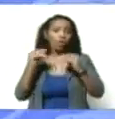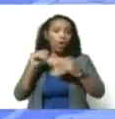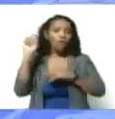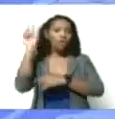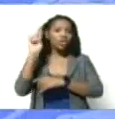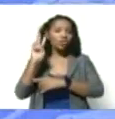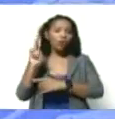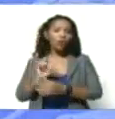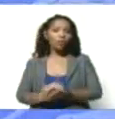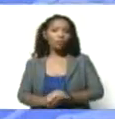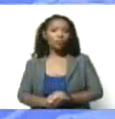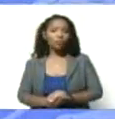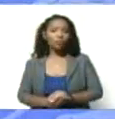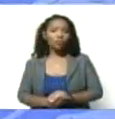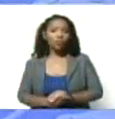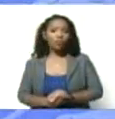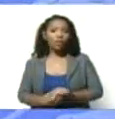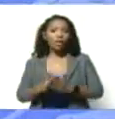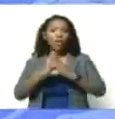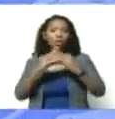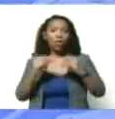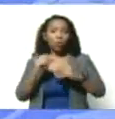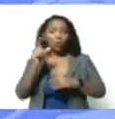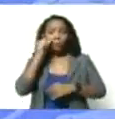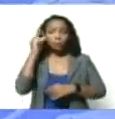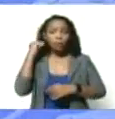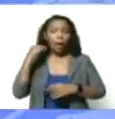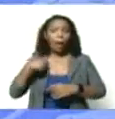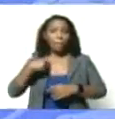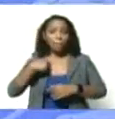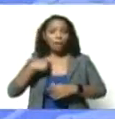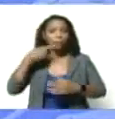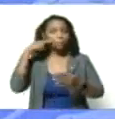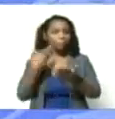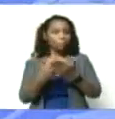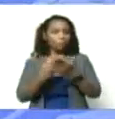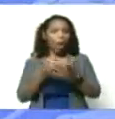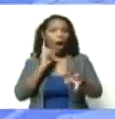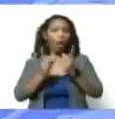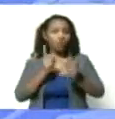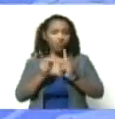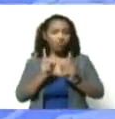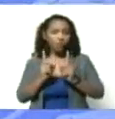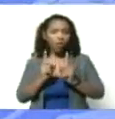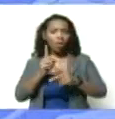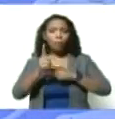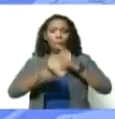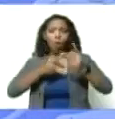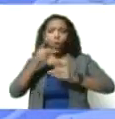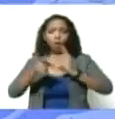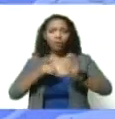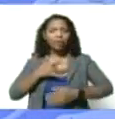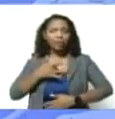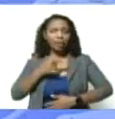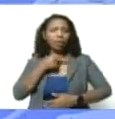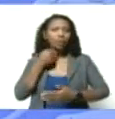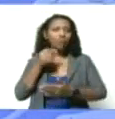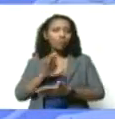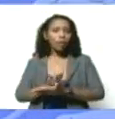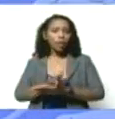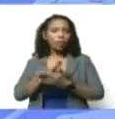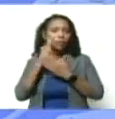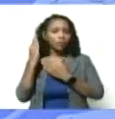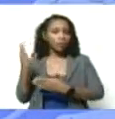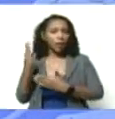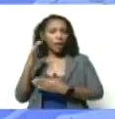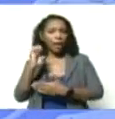venezolanos y casi todas las venezolanas, porque me consta que algunos, incluso hasta políticos, sintieron la muerte